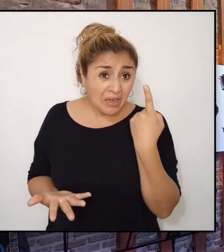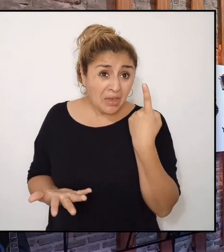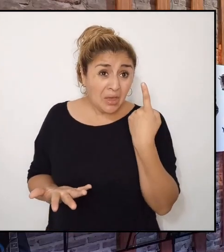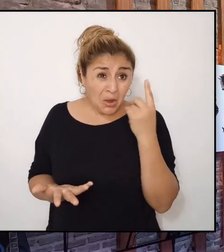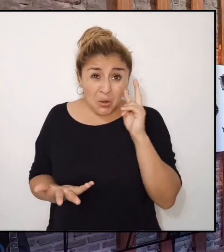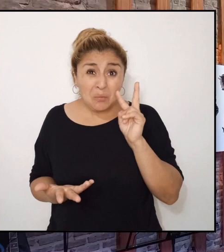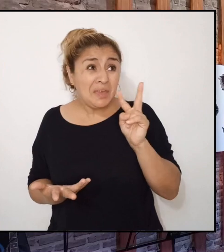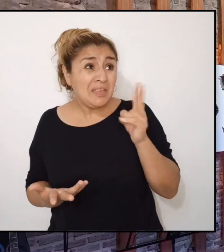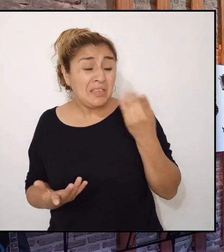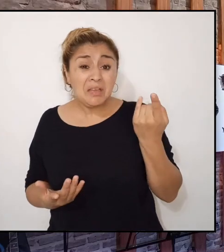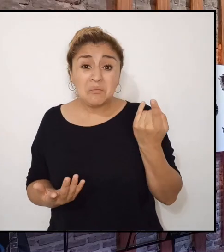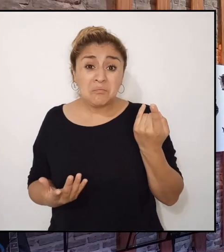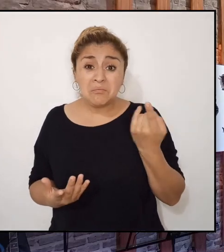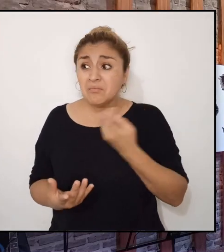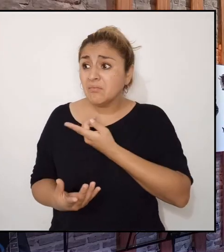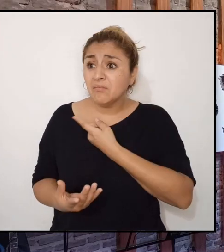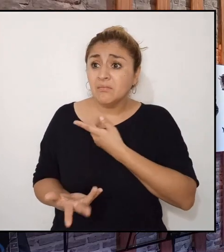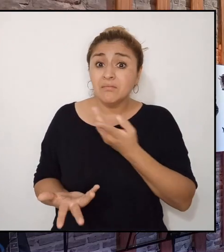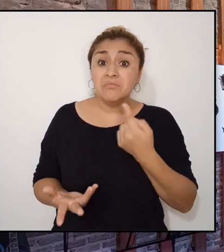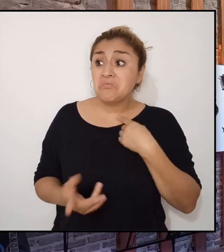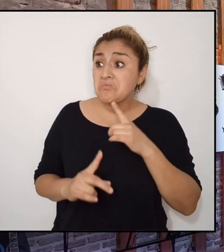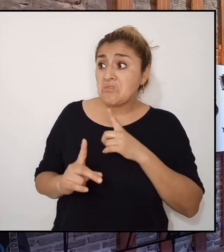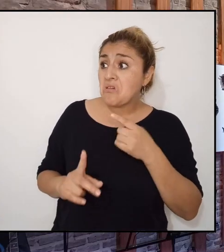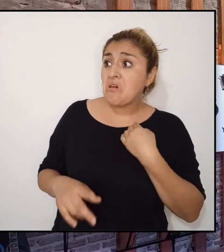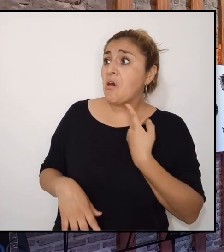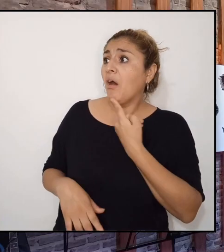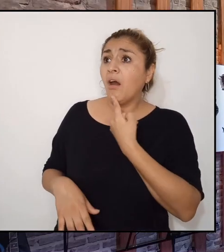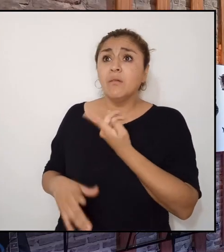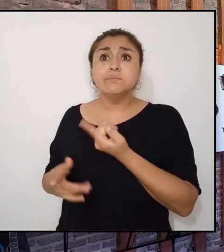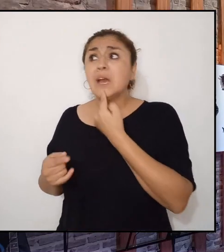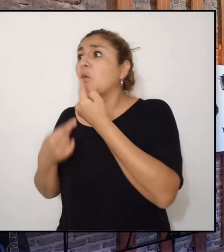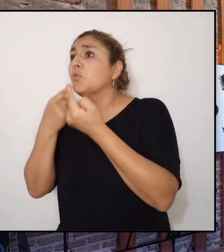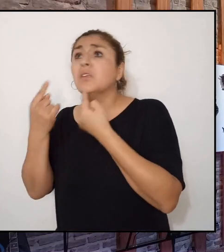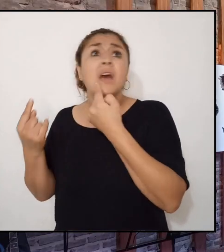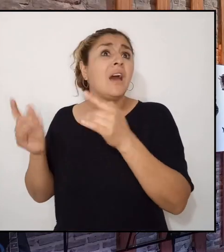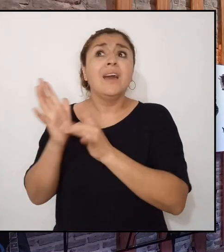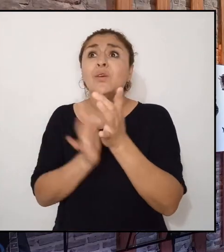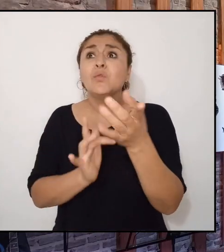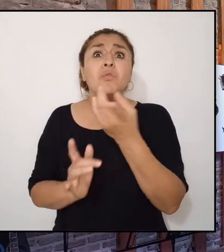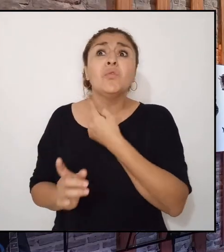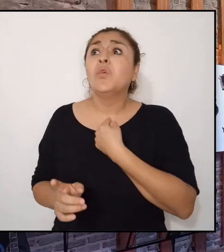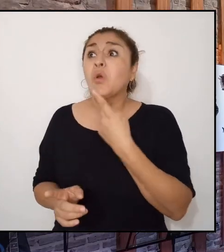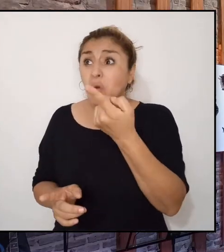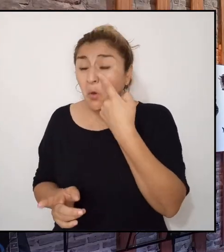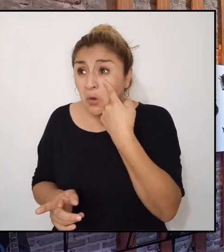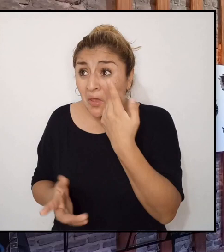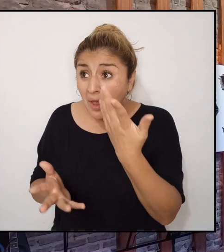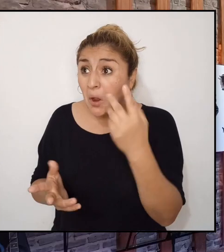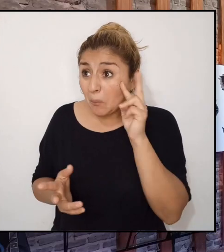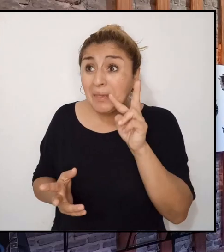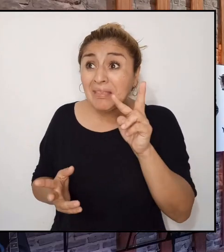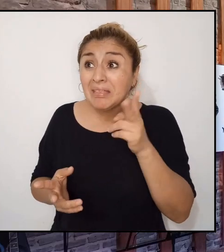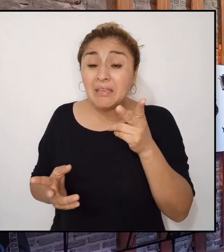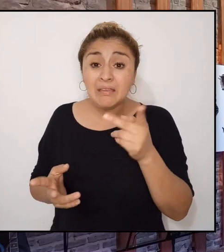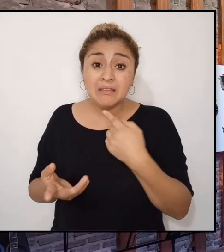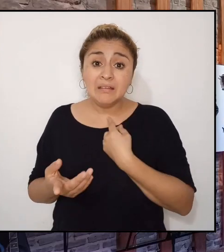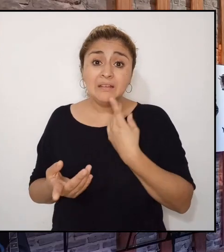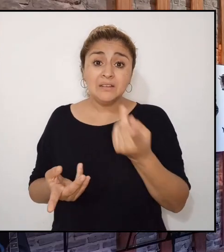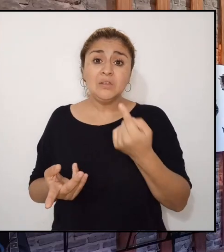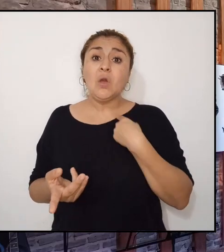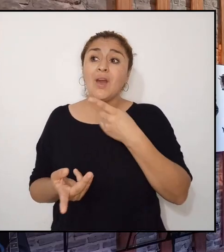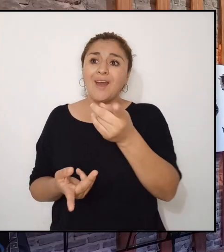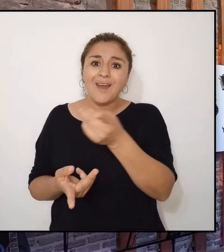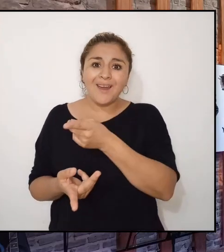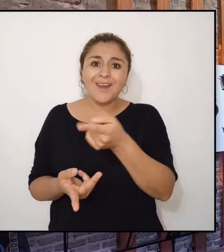Perdieron a Jesús. Se olvidaron a Jesús. ¿A dónde se olvidaron? Bueno, en aquella ciudad.